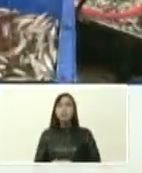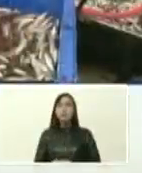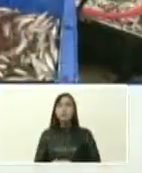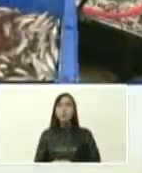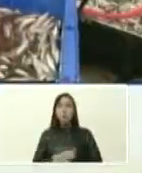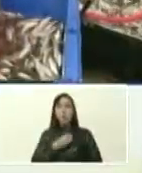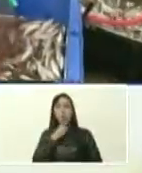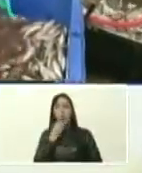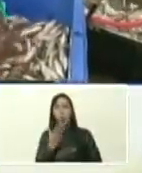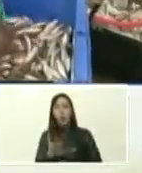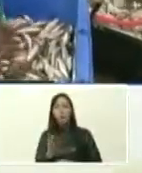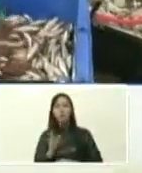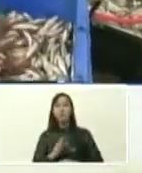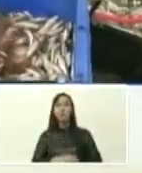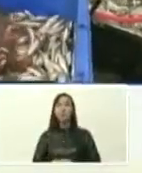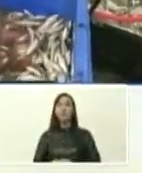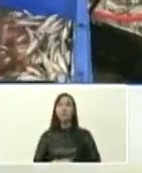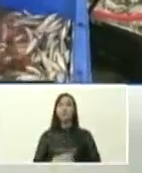Bueno, aquí tuvimos un